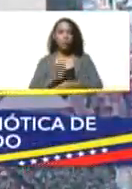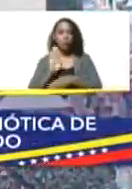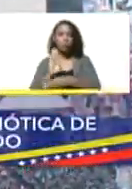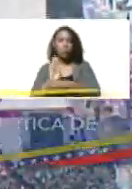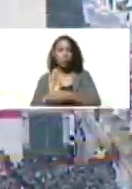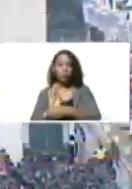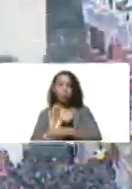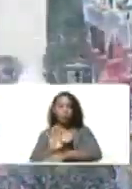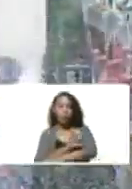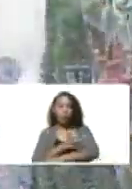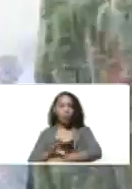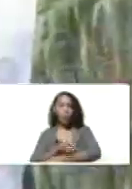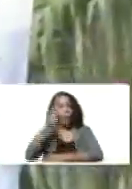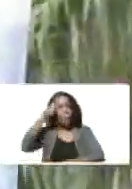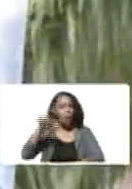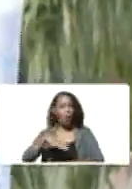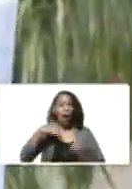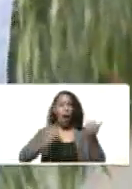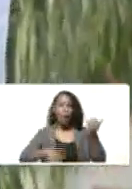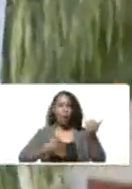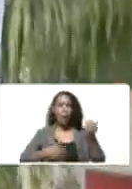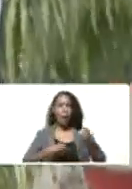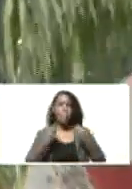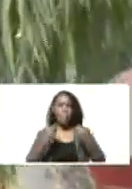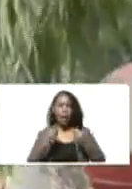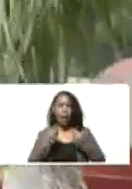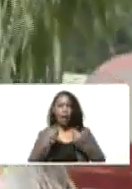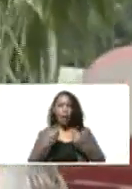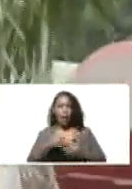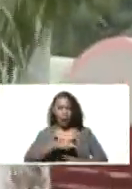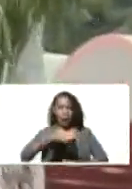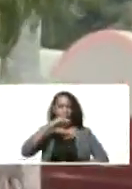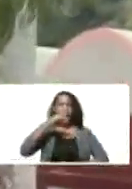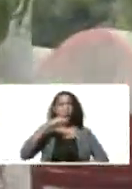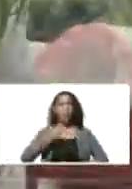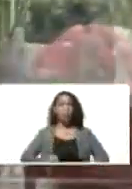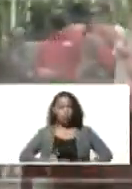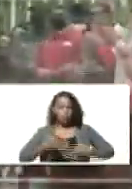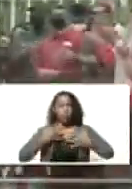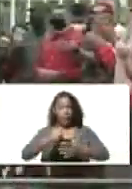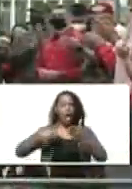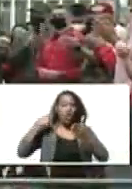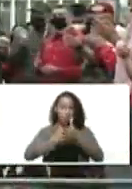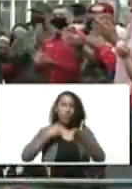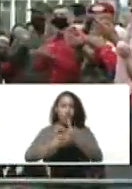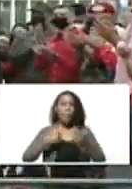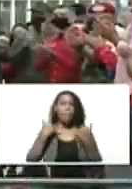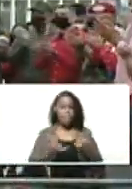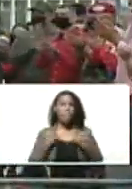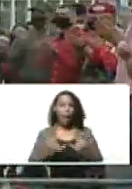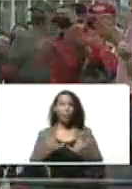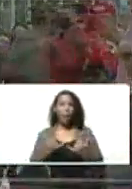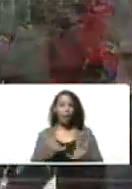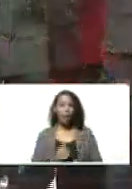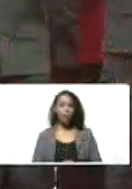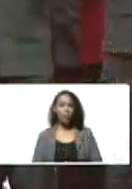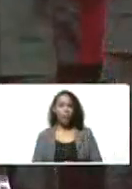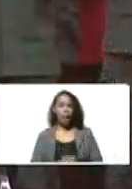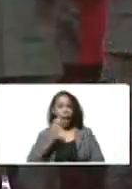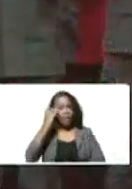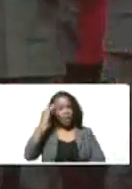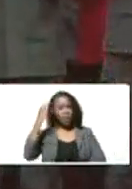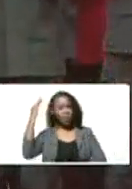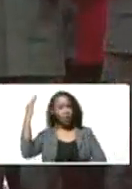del cantor del pueblo, Alí Primera, para alimentar su alma de las luchas presentes y de los